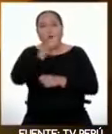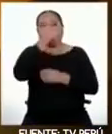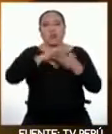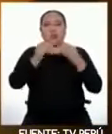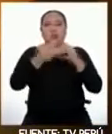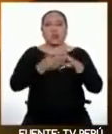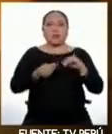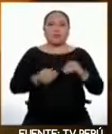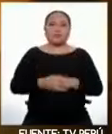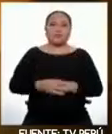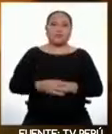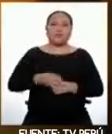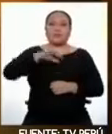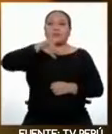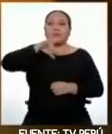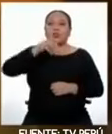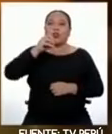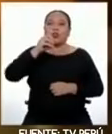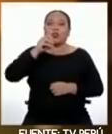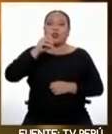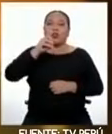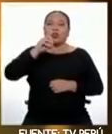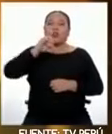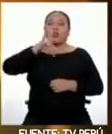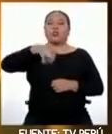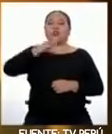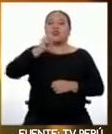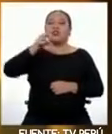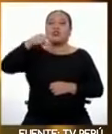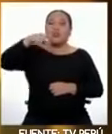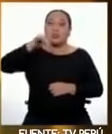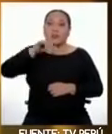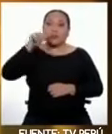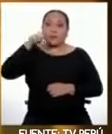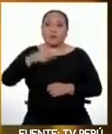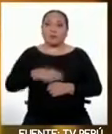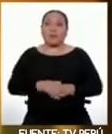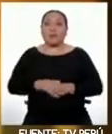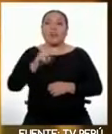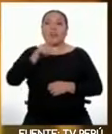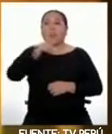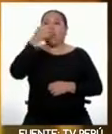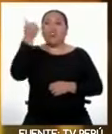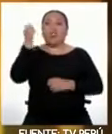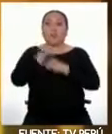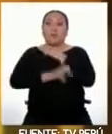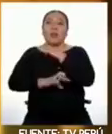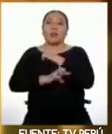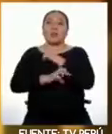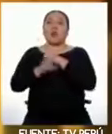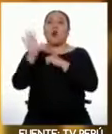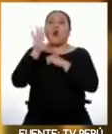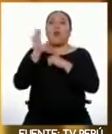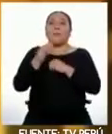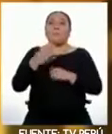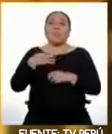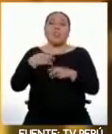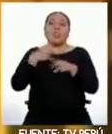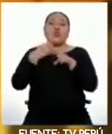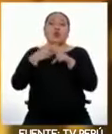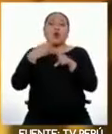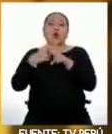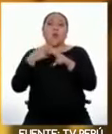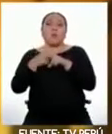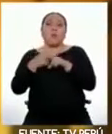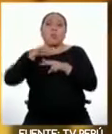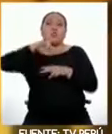a Johnny, un turista extranjero que se pasea por el centro de Iquitos. Good morning, Iquitos. Mi nombre es John y me